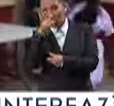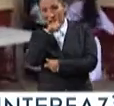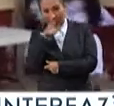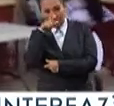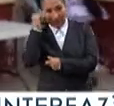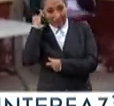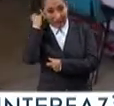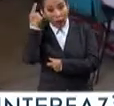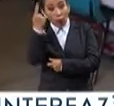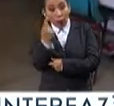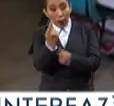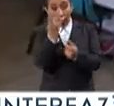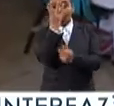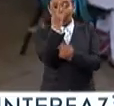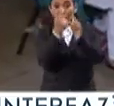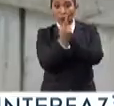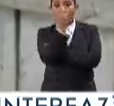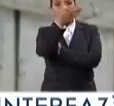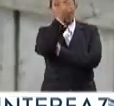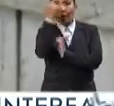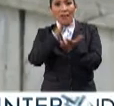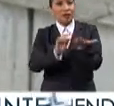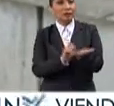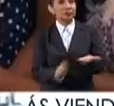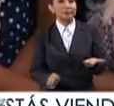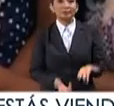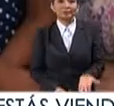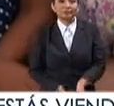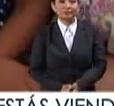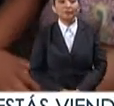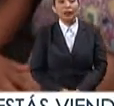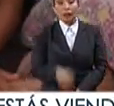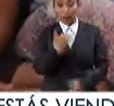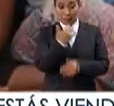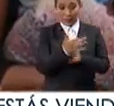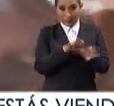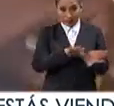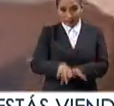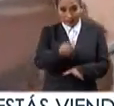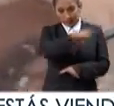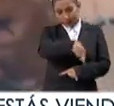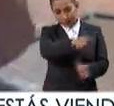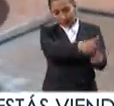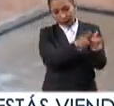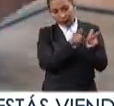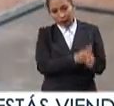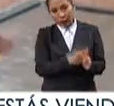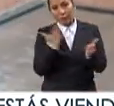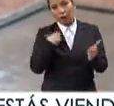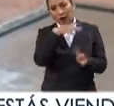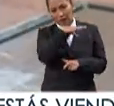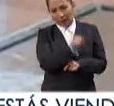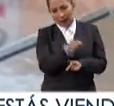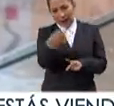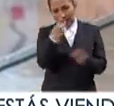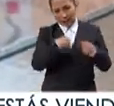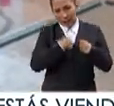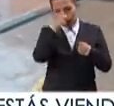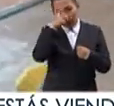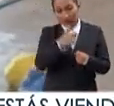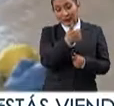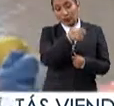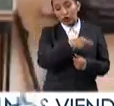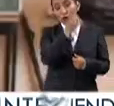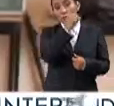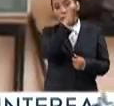indígena uno de cada cuatro no sabe leer ni escribir en tanto que de la población afrodescendiente 6.9